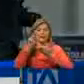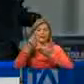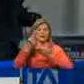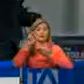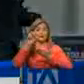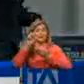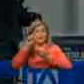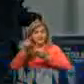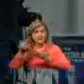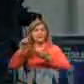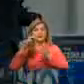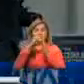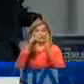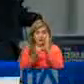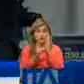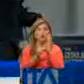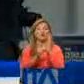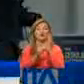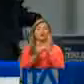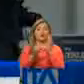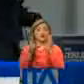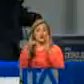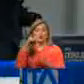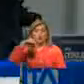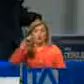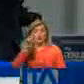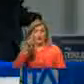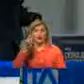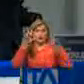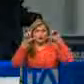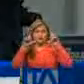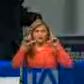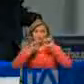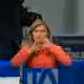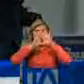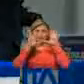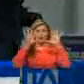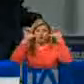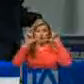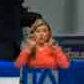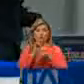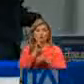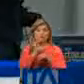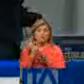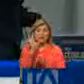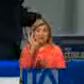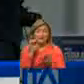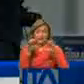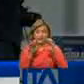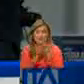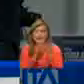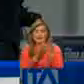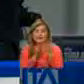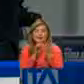la incorporación del código QR, incluye una fotografía en alta resolución y una foto fantasma. Contiene además un chip